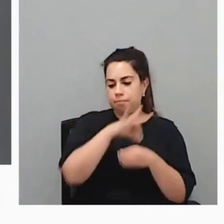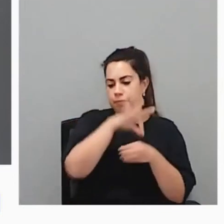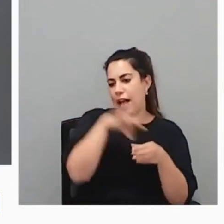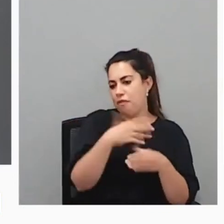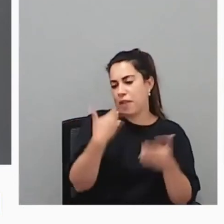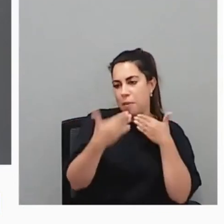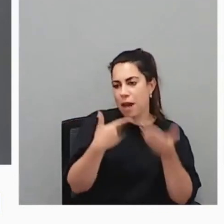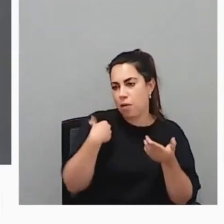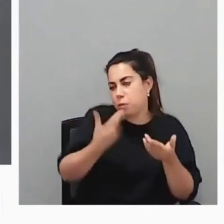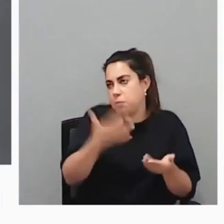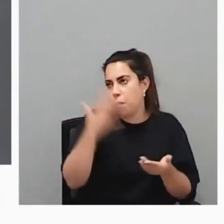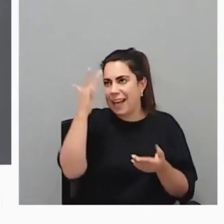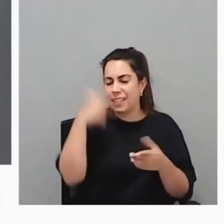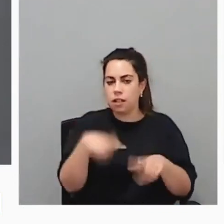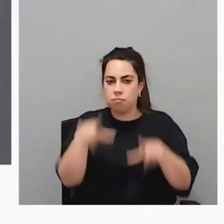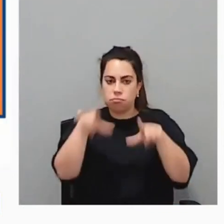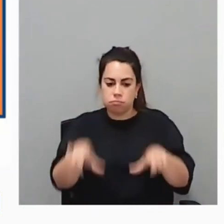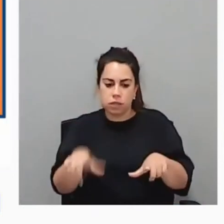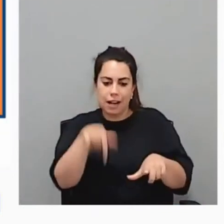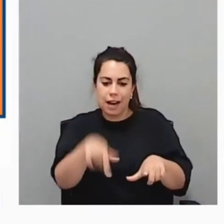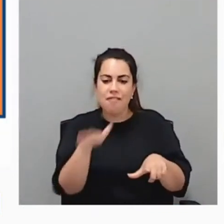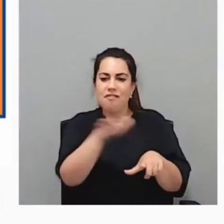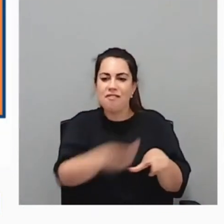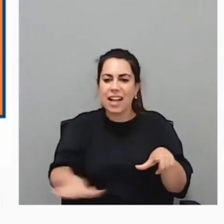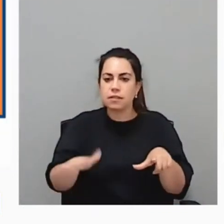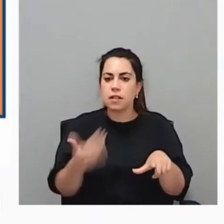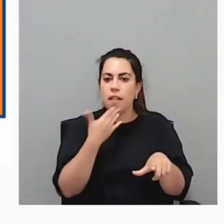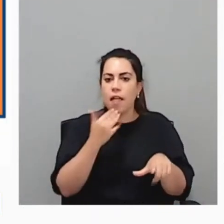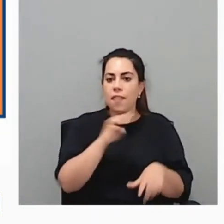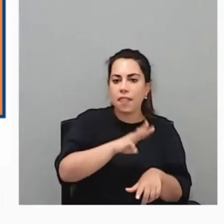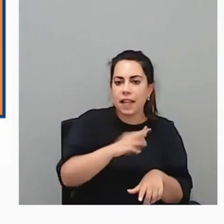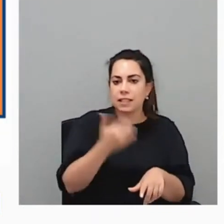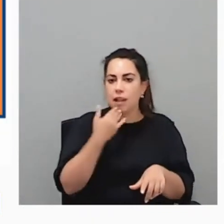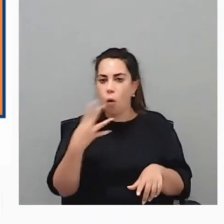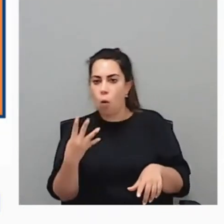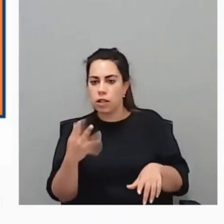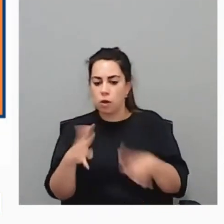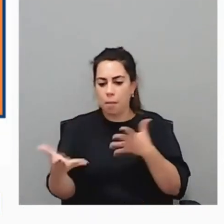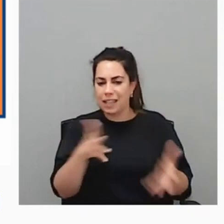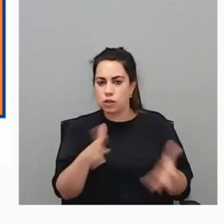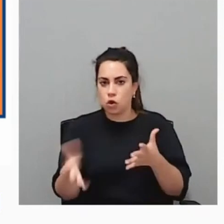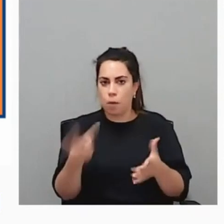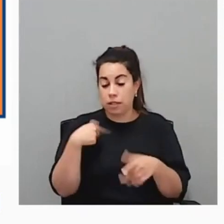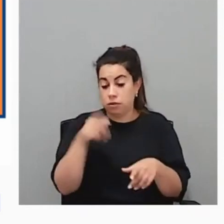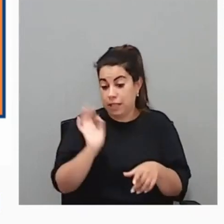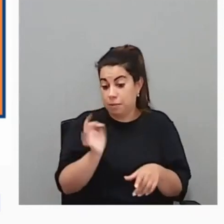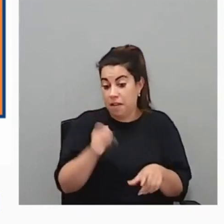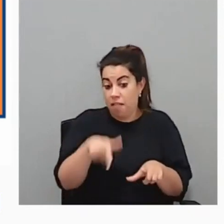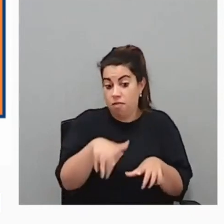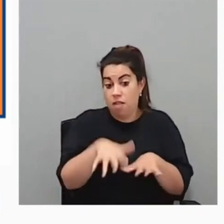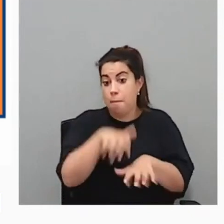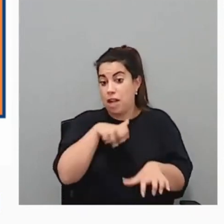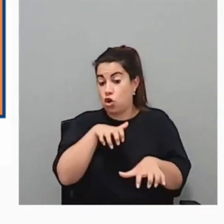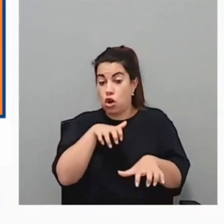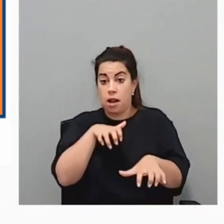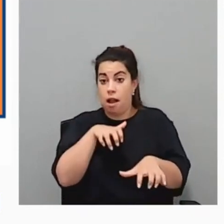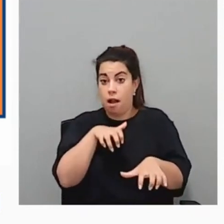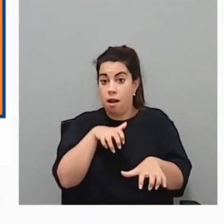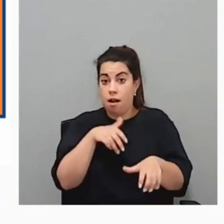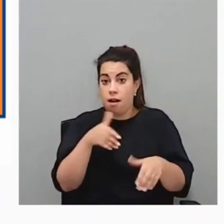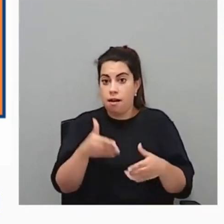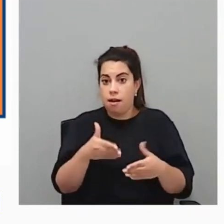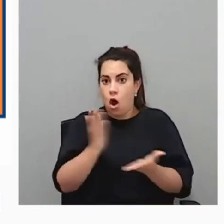de infantil, 3, 4, 5 años. Yo que he estado en varias de ellas, la mayoría de los niños al principio del curso lo que te van a